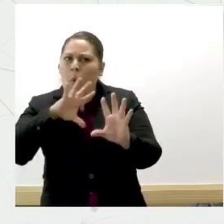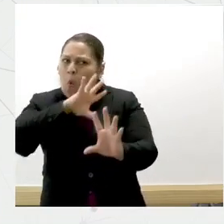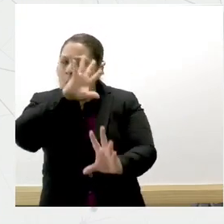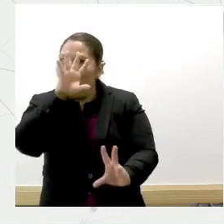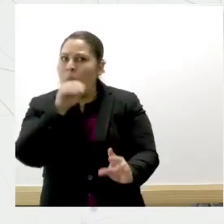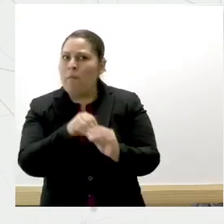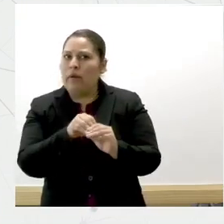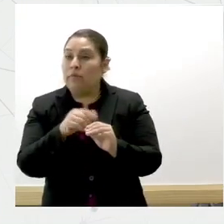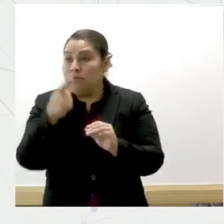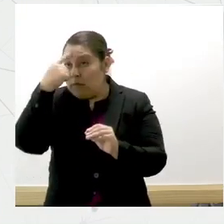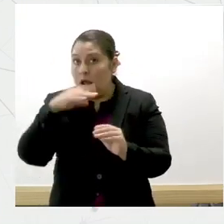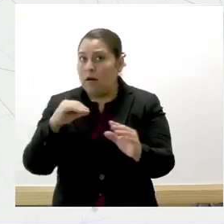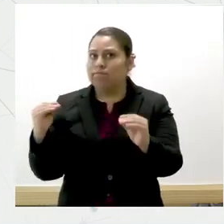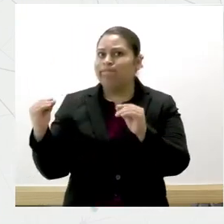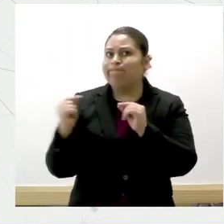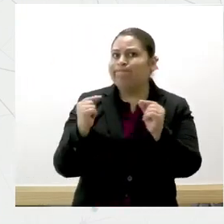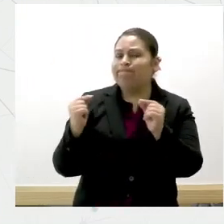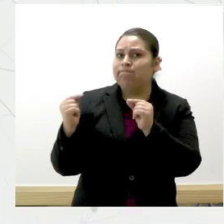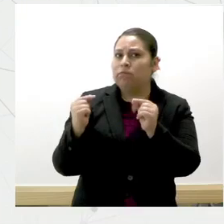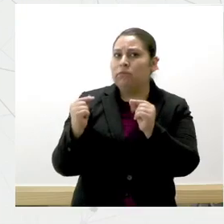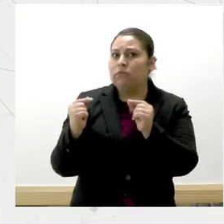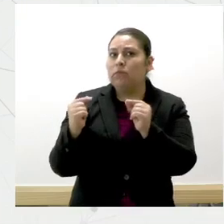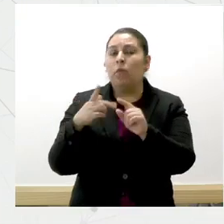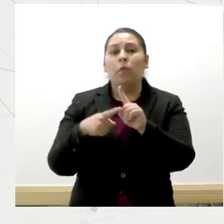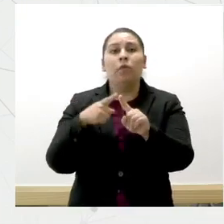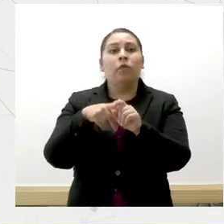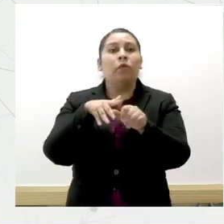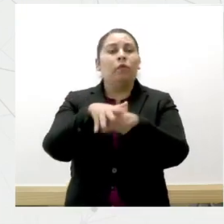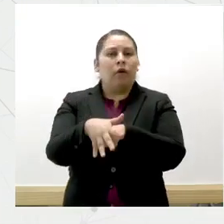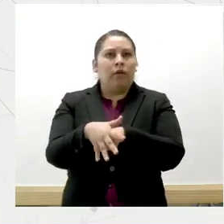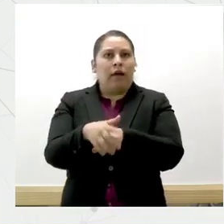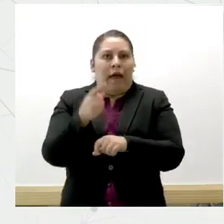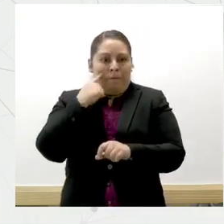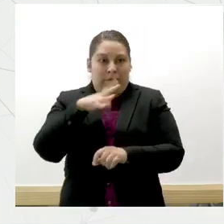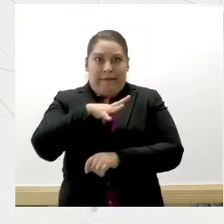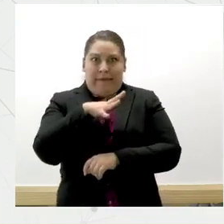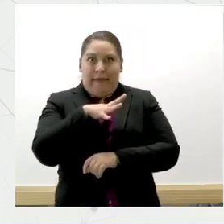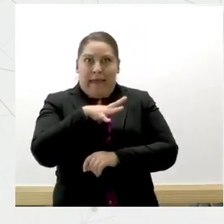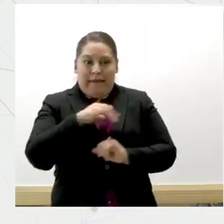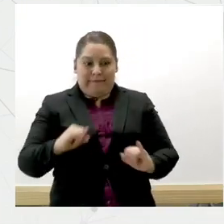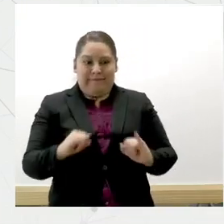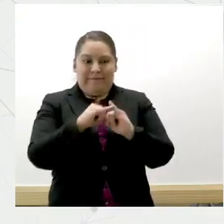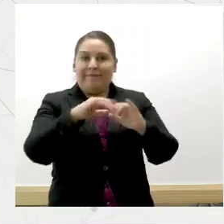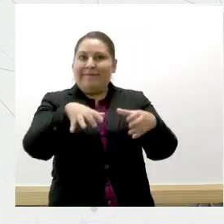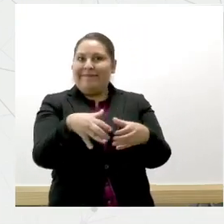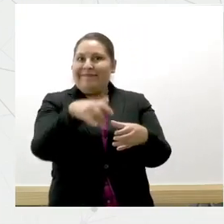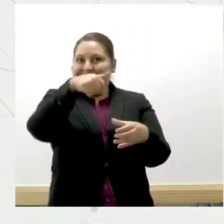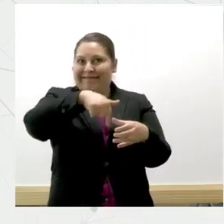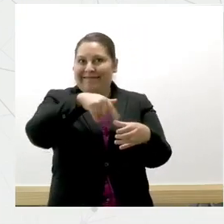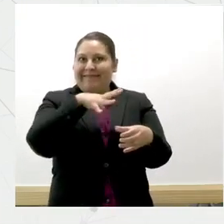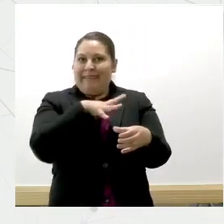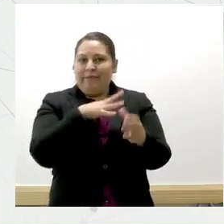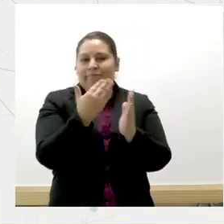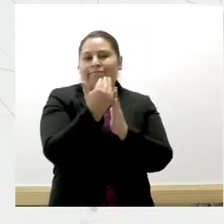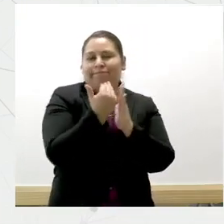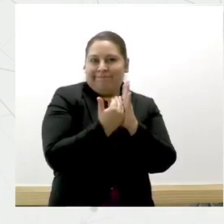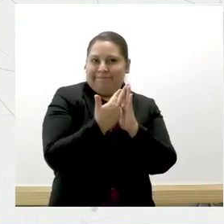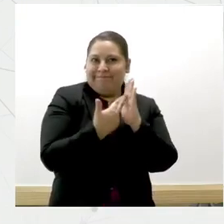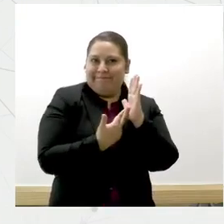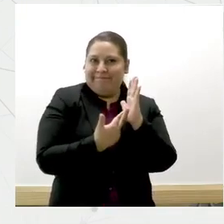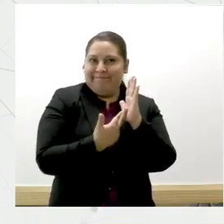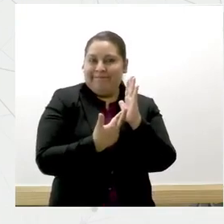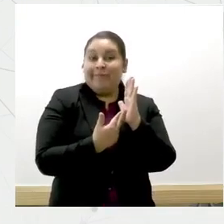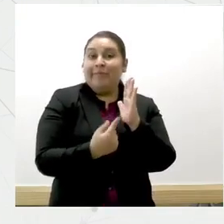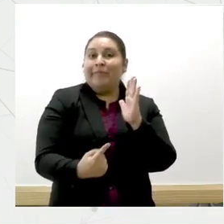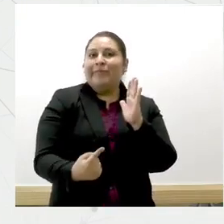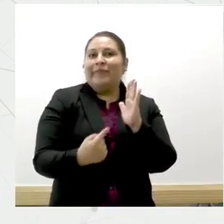debate. Porque lo que se pretende evitar es que, tenemos este órgano, como les decía, AESIA, que tiene este modelo de gobernanza, pero me van a permitir un poco la